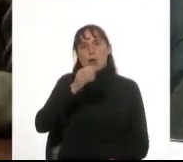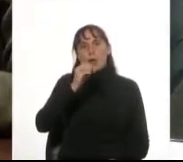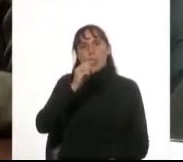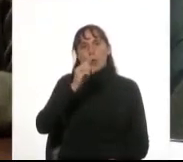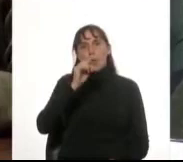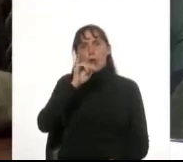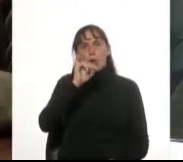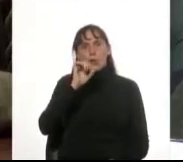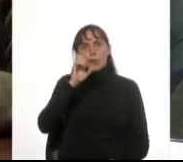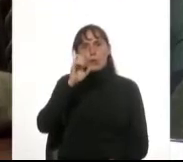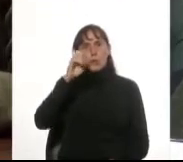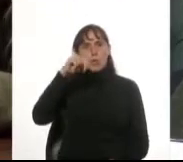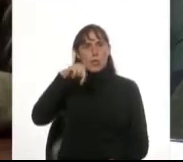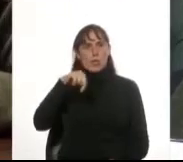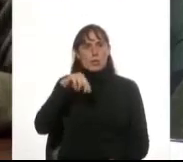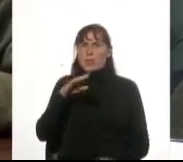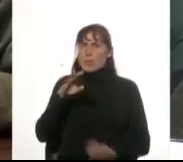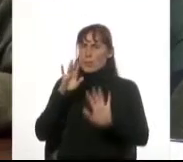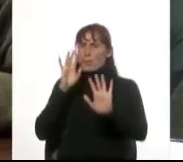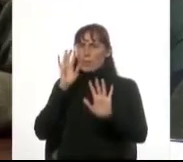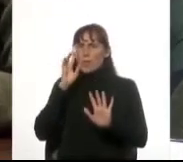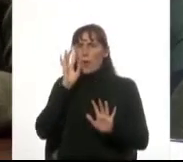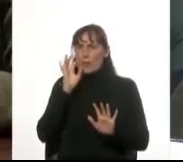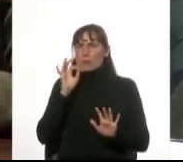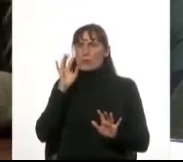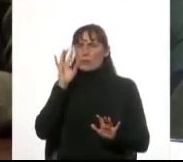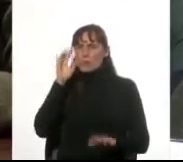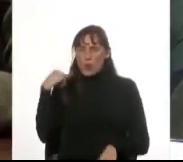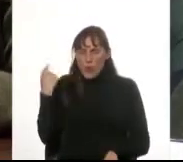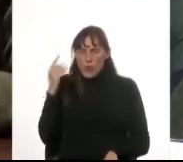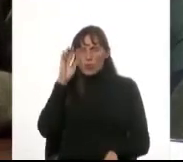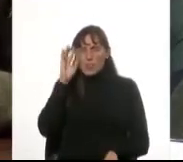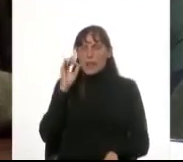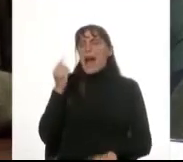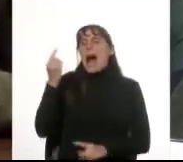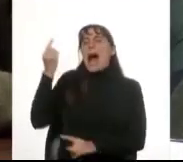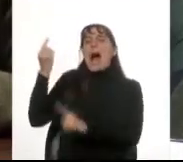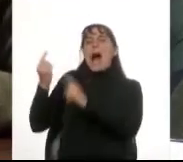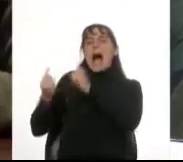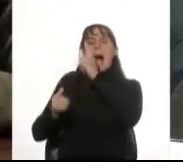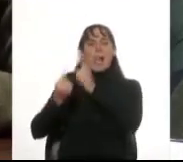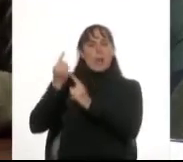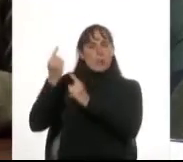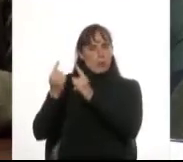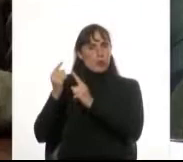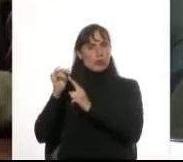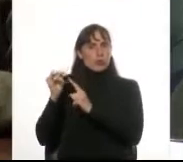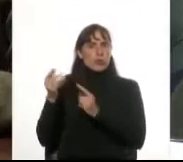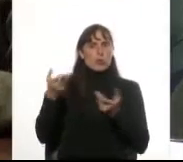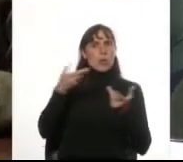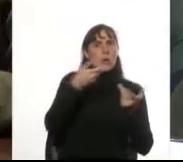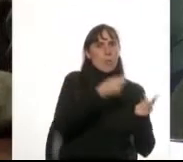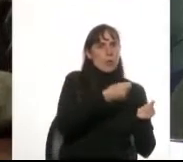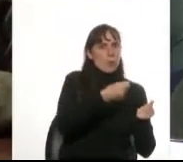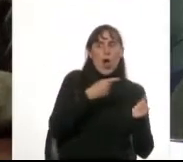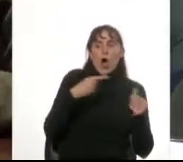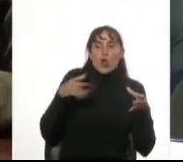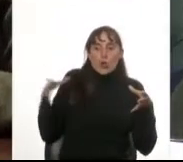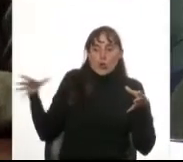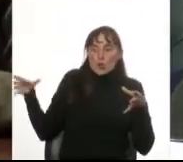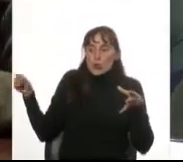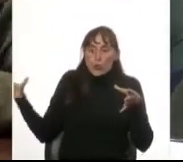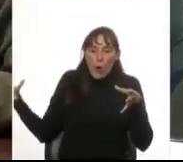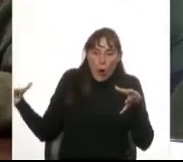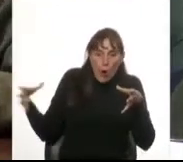Sin embargo, todos sabemos que fueron gestos individuales y que no fueron decisiones partidarias y que